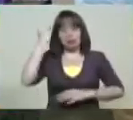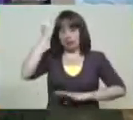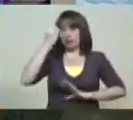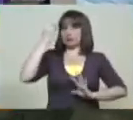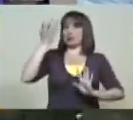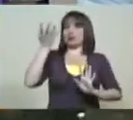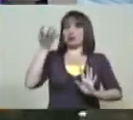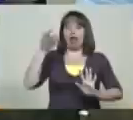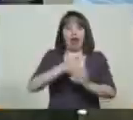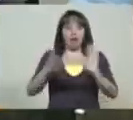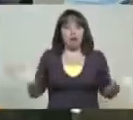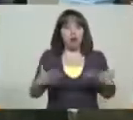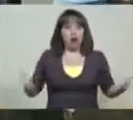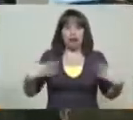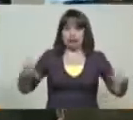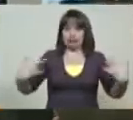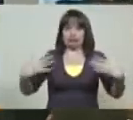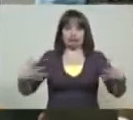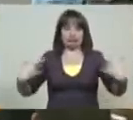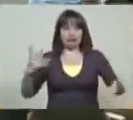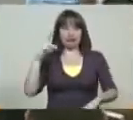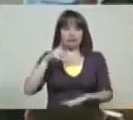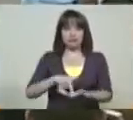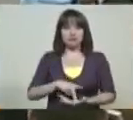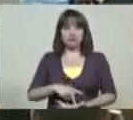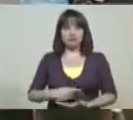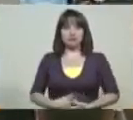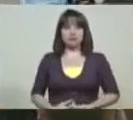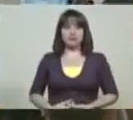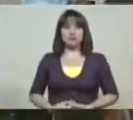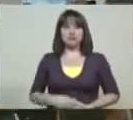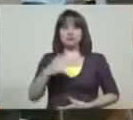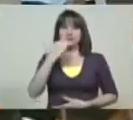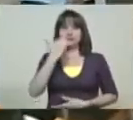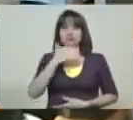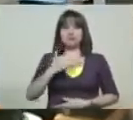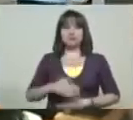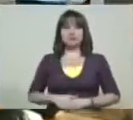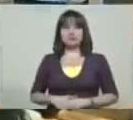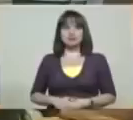Yo dije, apúrate, vamos apurando para llegar, pues.